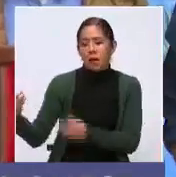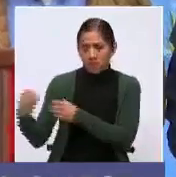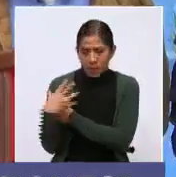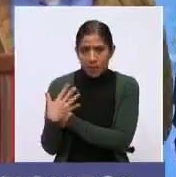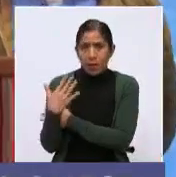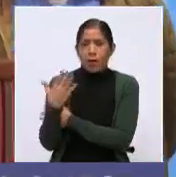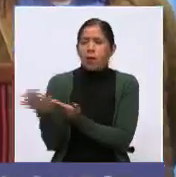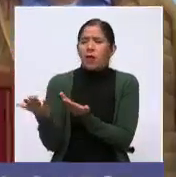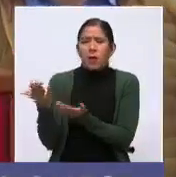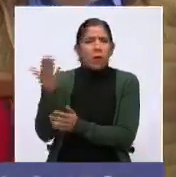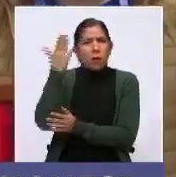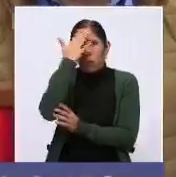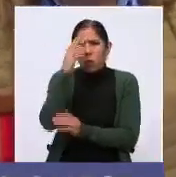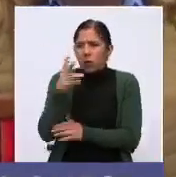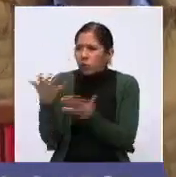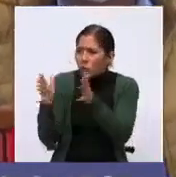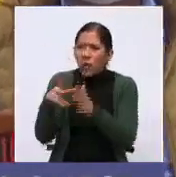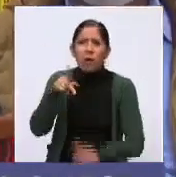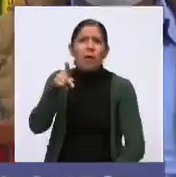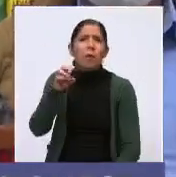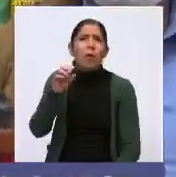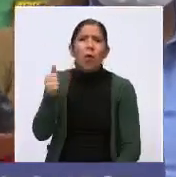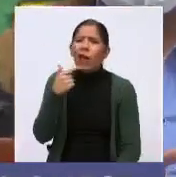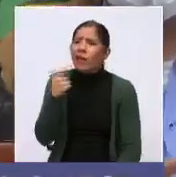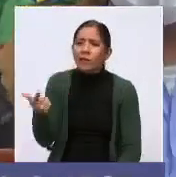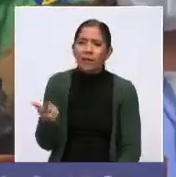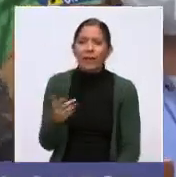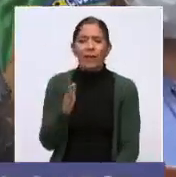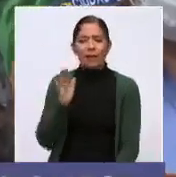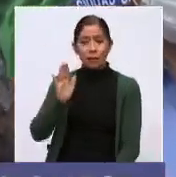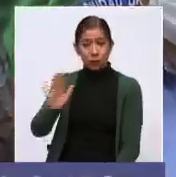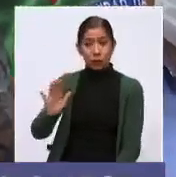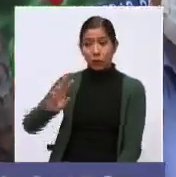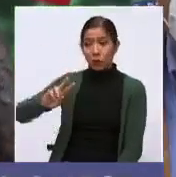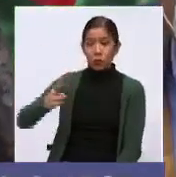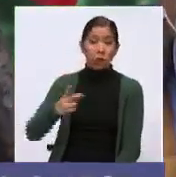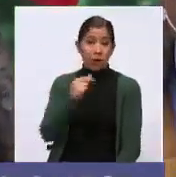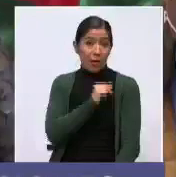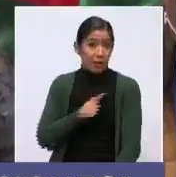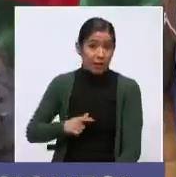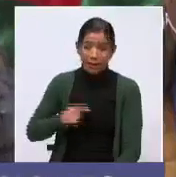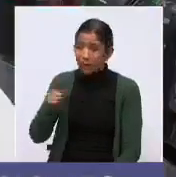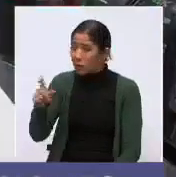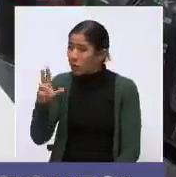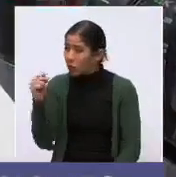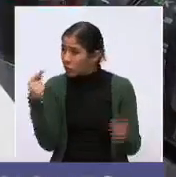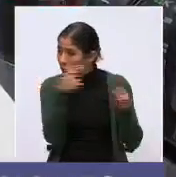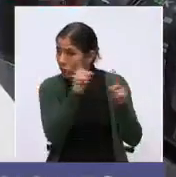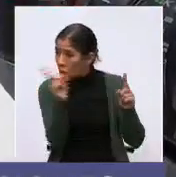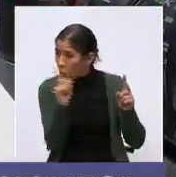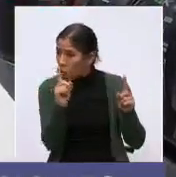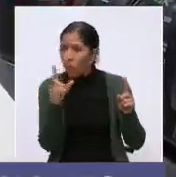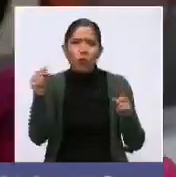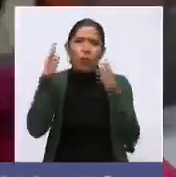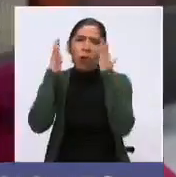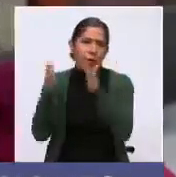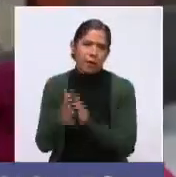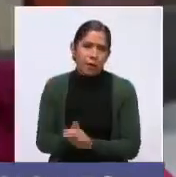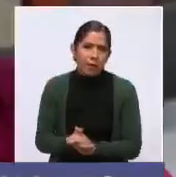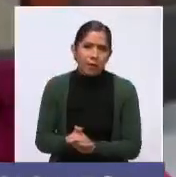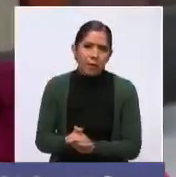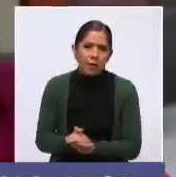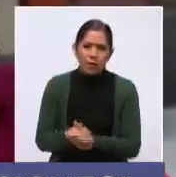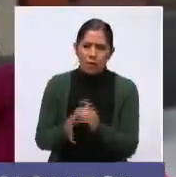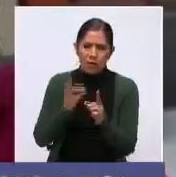¿Por qué no llega POA? Porque sus subalcaldes no atiende a lo que es FEJUVE, la